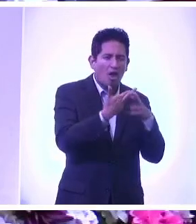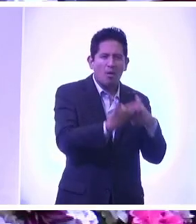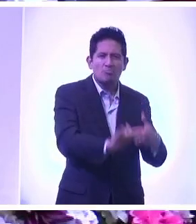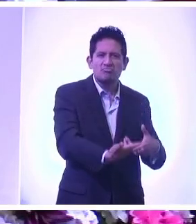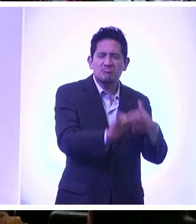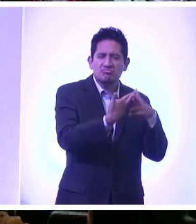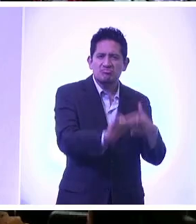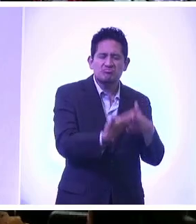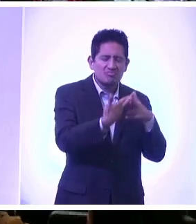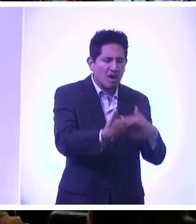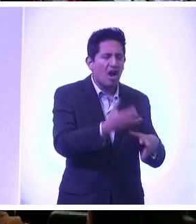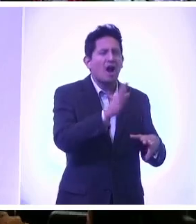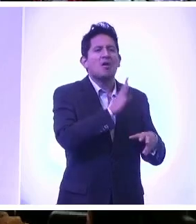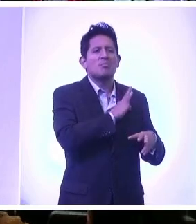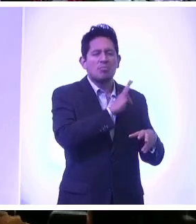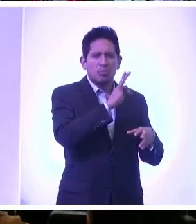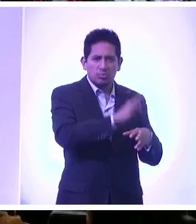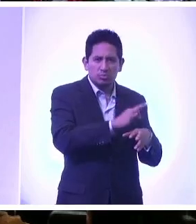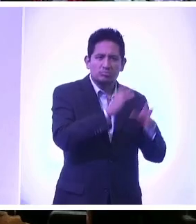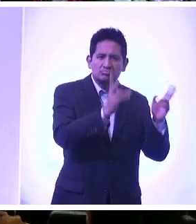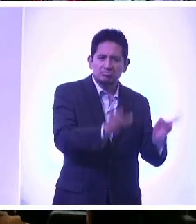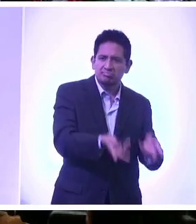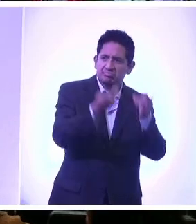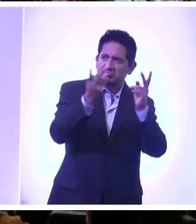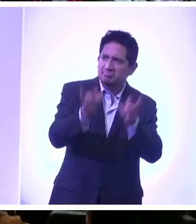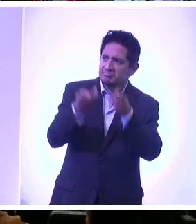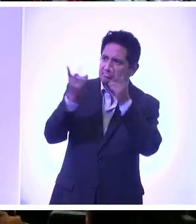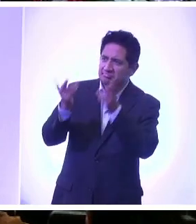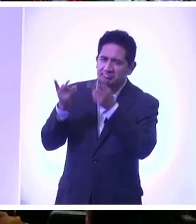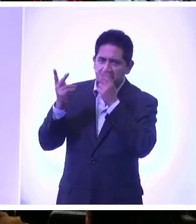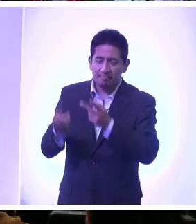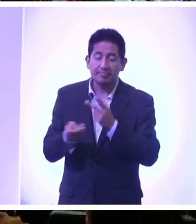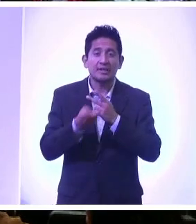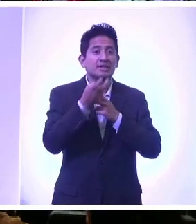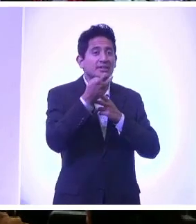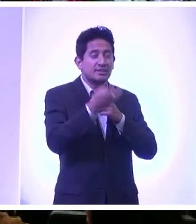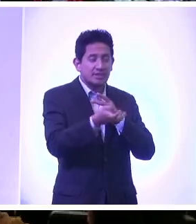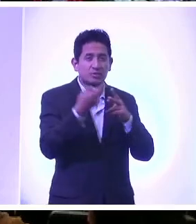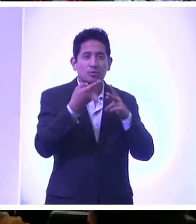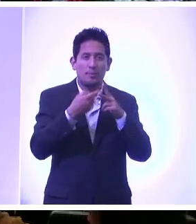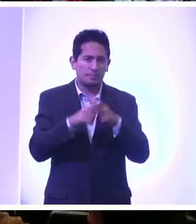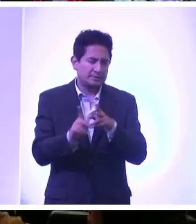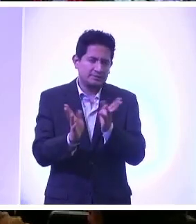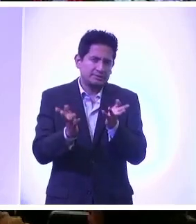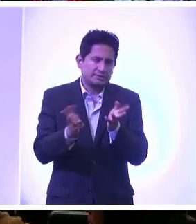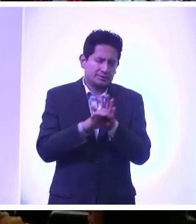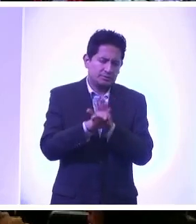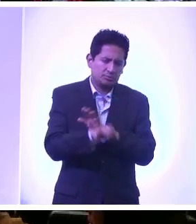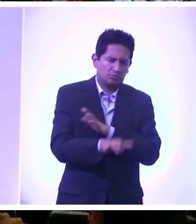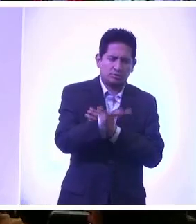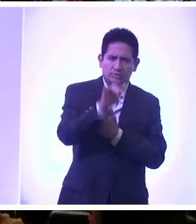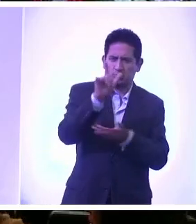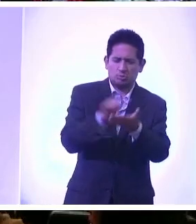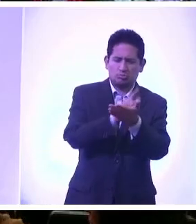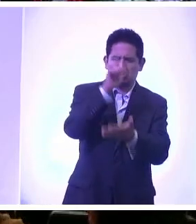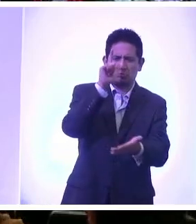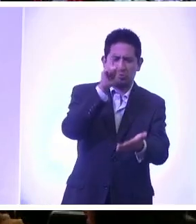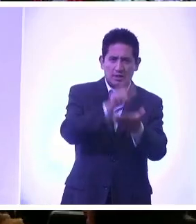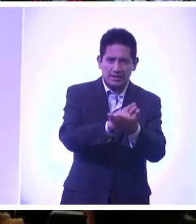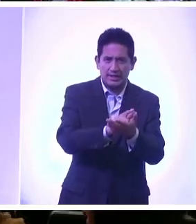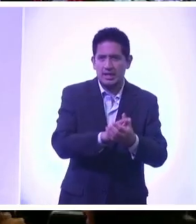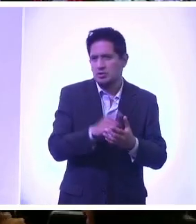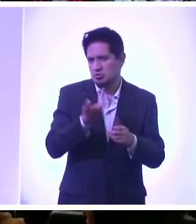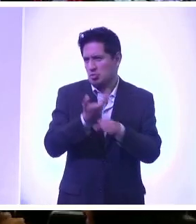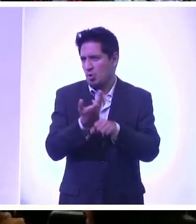ella Construir la civilización que hoy tenemos las leyes y y no le voy a decir voy venir a enseñar de